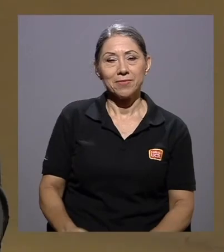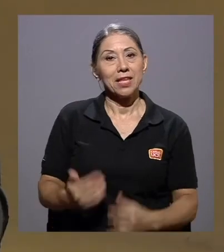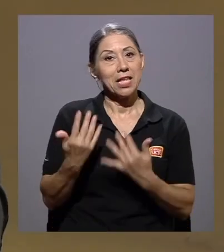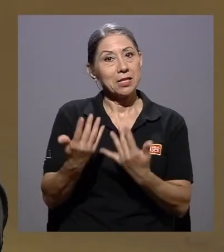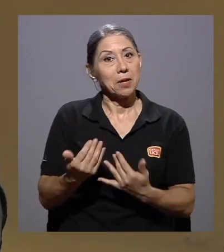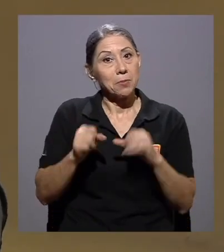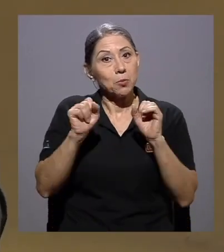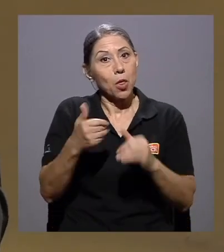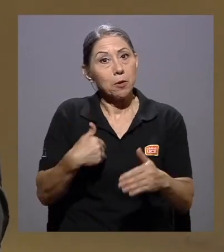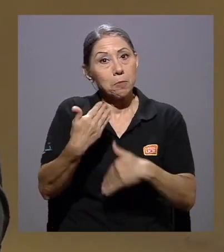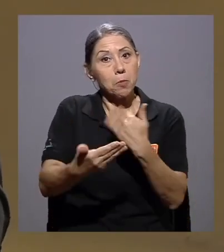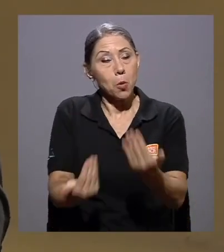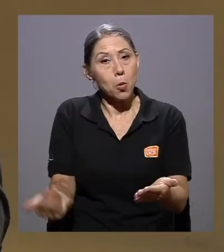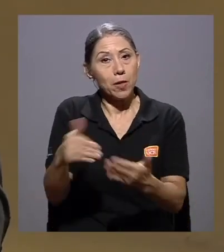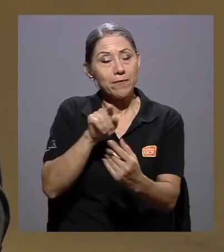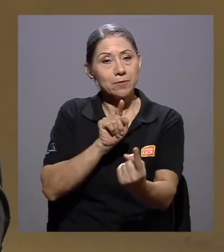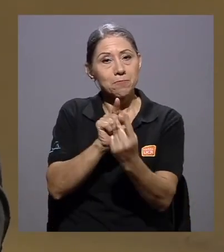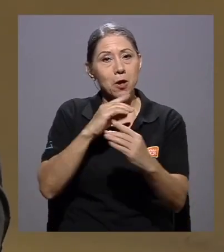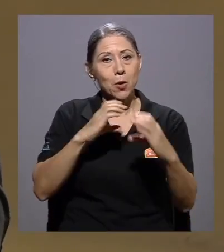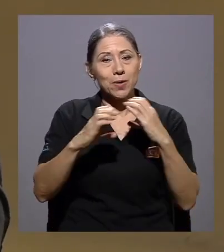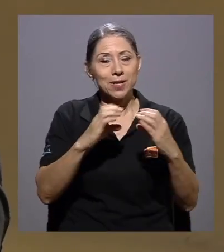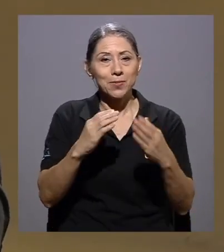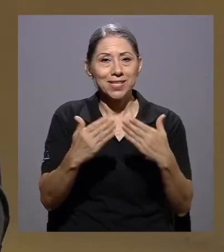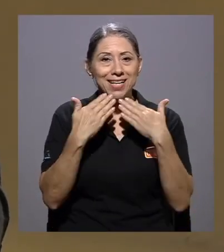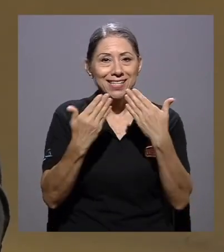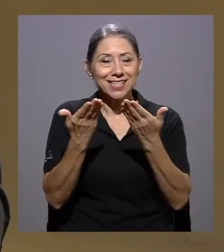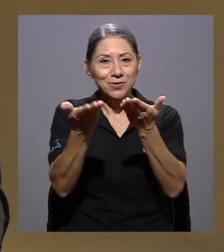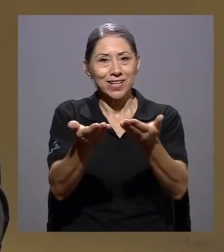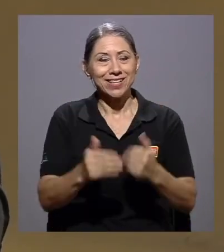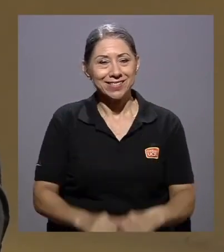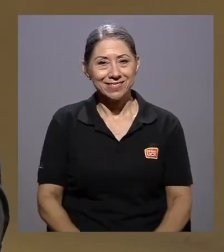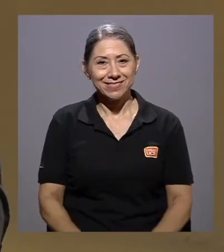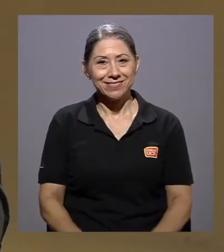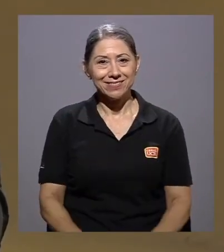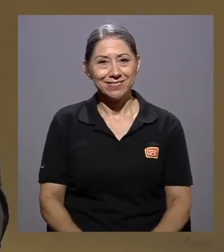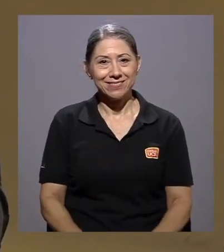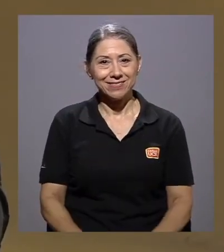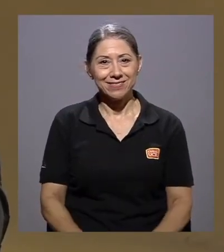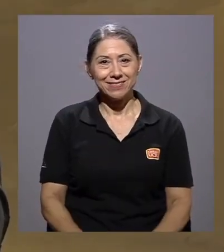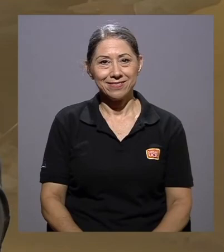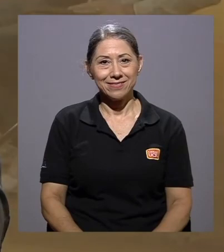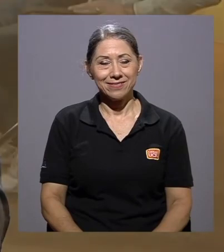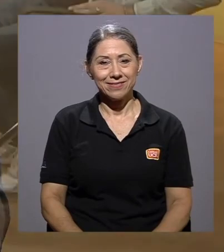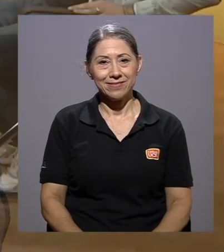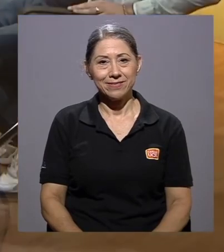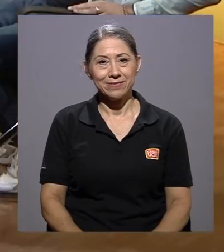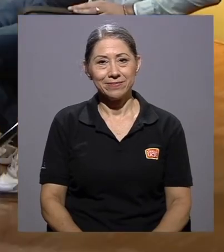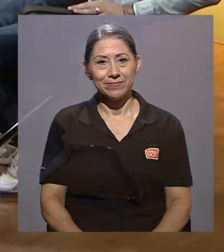gracias. Y esperemos poder volver a tener una conversación de estas. Muchas gracias a ustedes. Hasta la próxima.